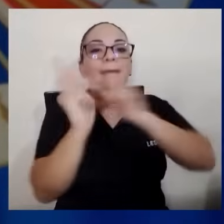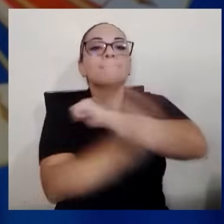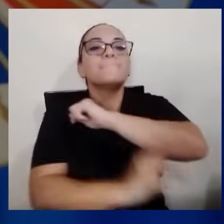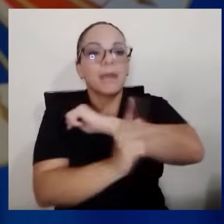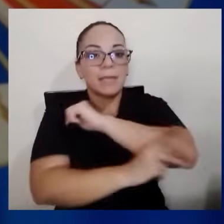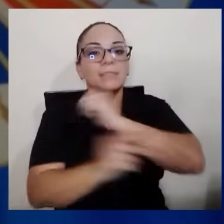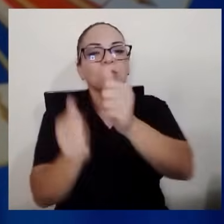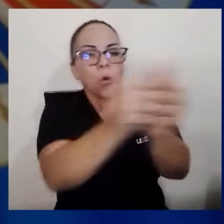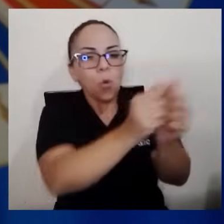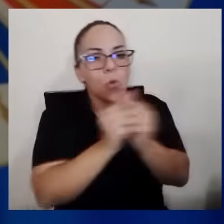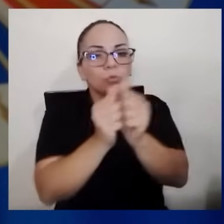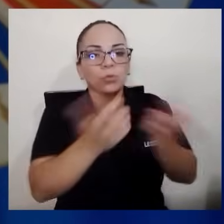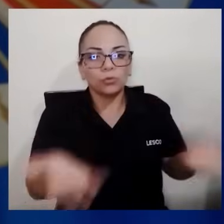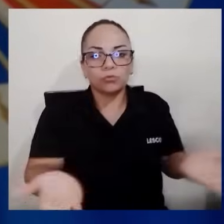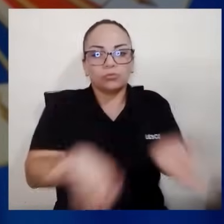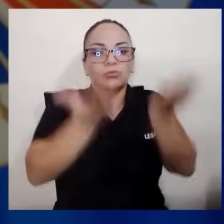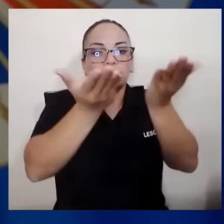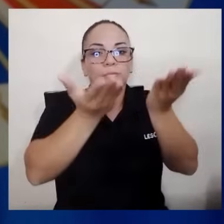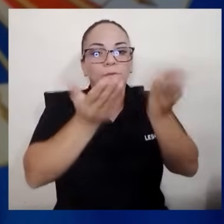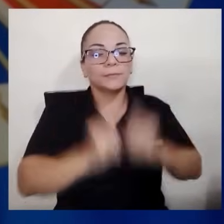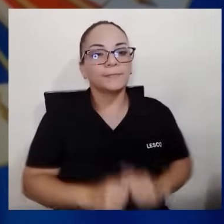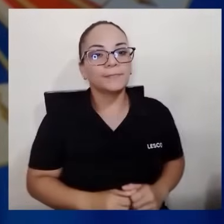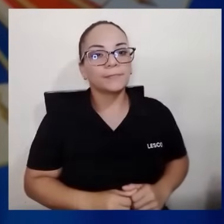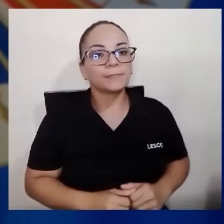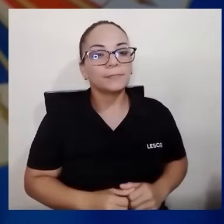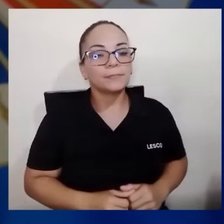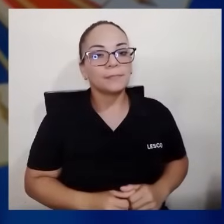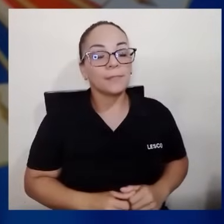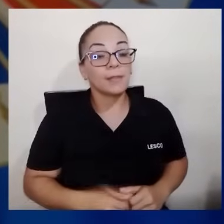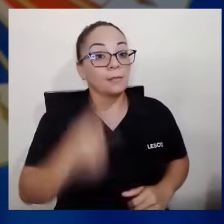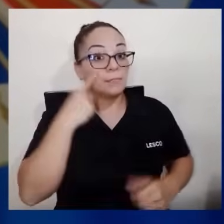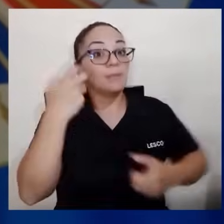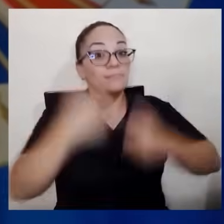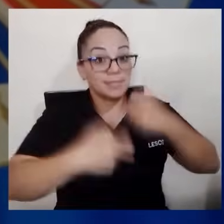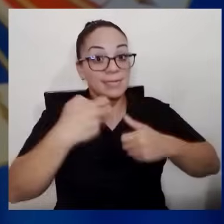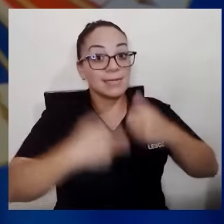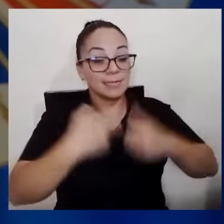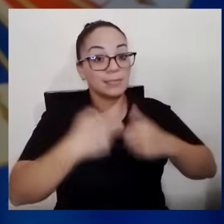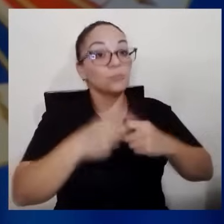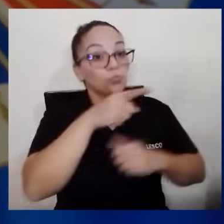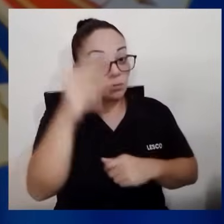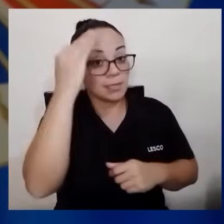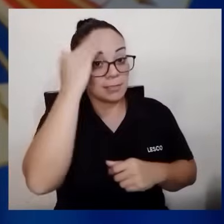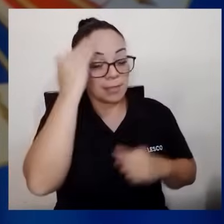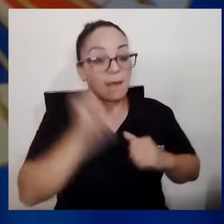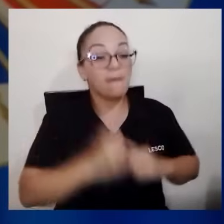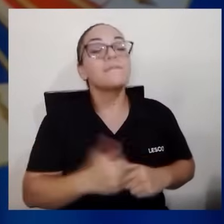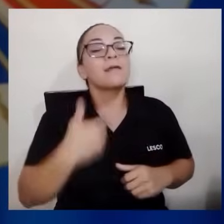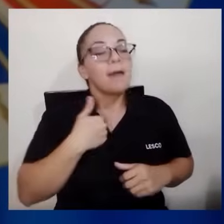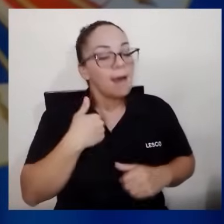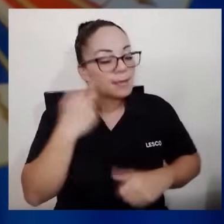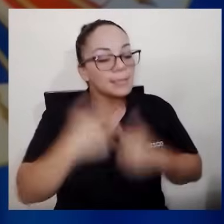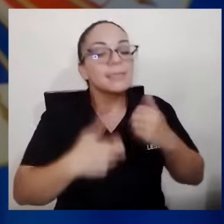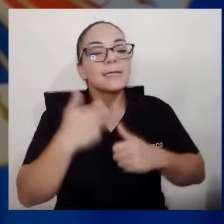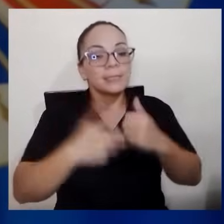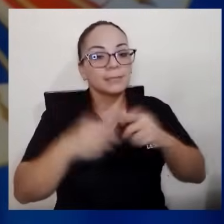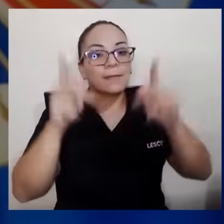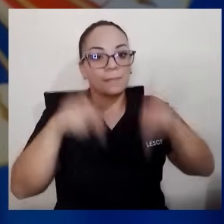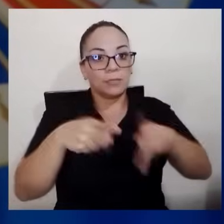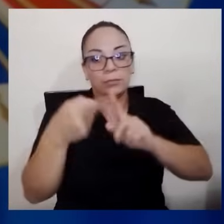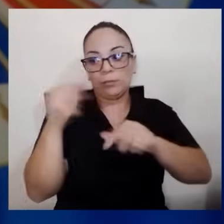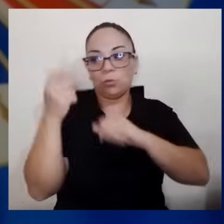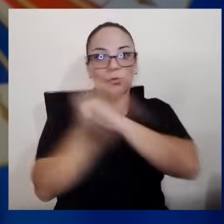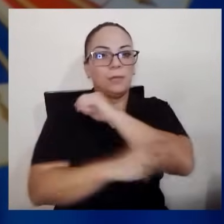juntos la crisis porque créanme ustedes lo saben hay una crisis migratoria